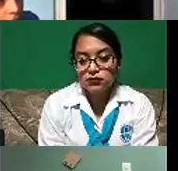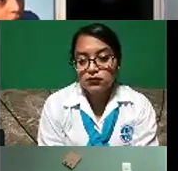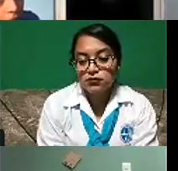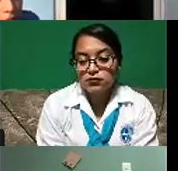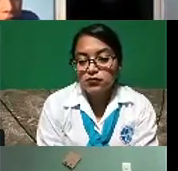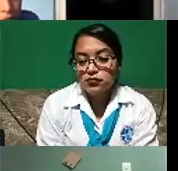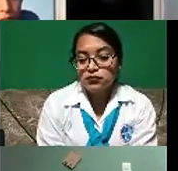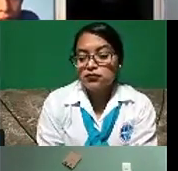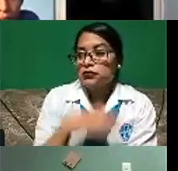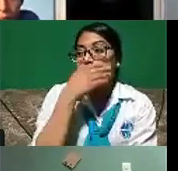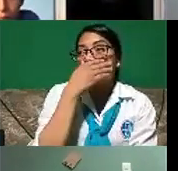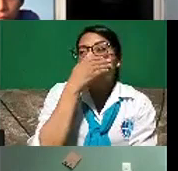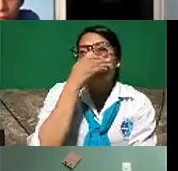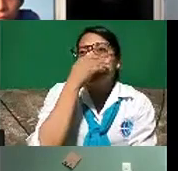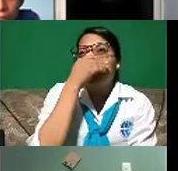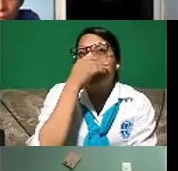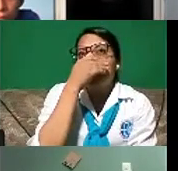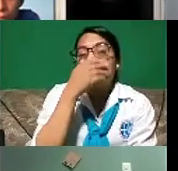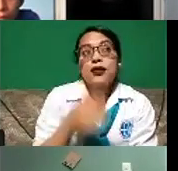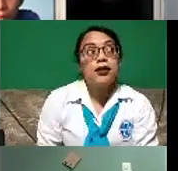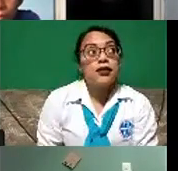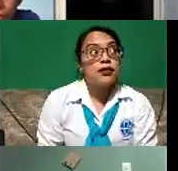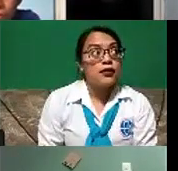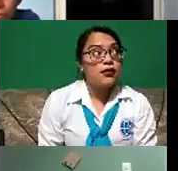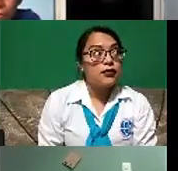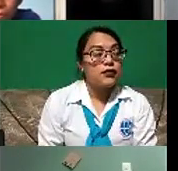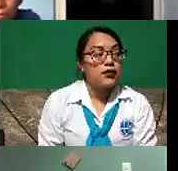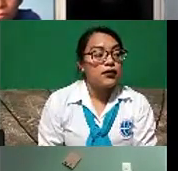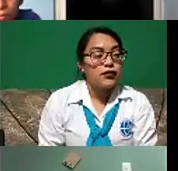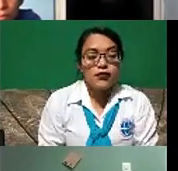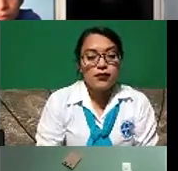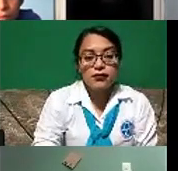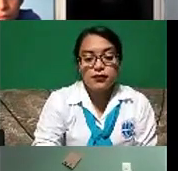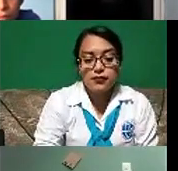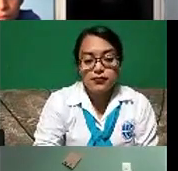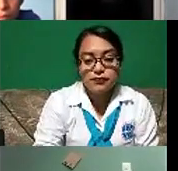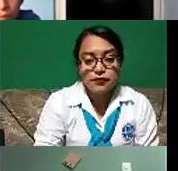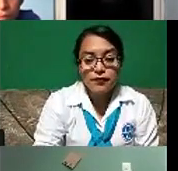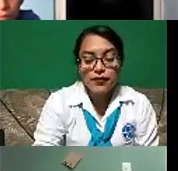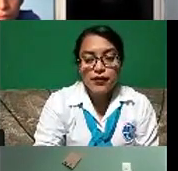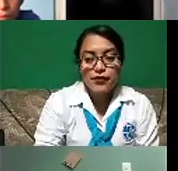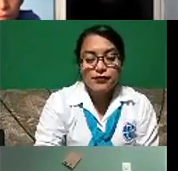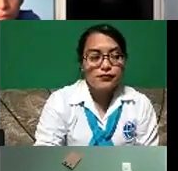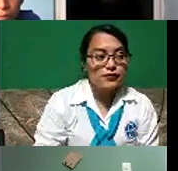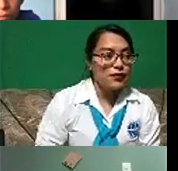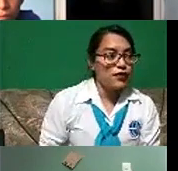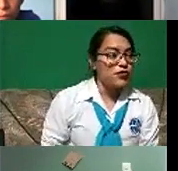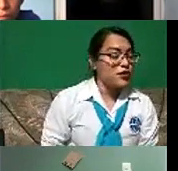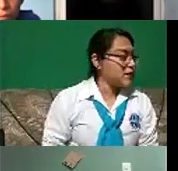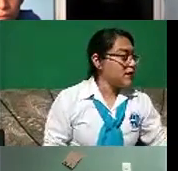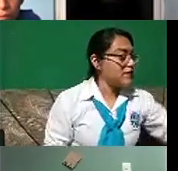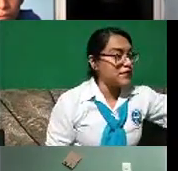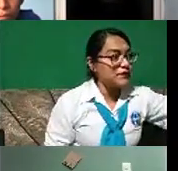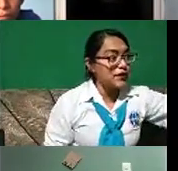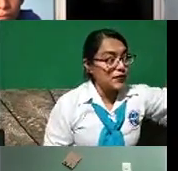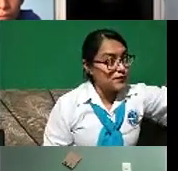la imagen de una familia. Se pueden apreciar a las diferentes familias de los estudiantes de segundo básico destinando un